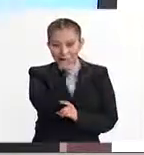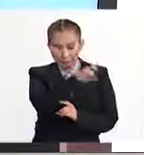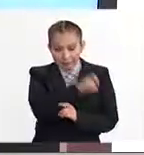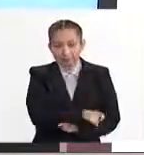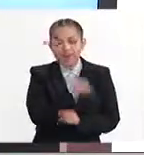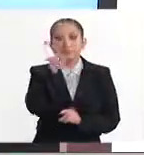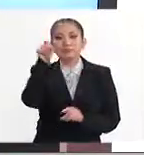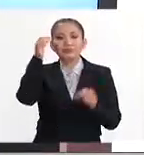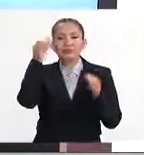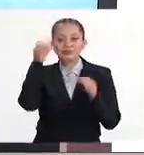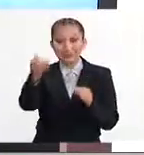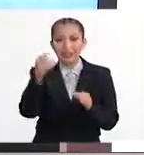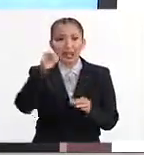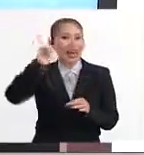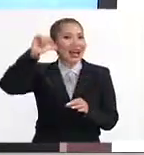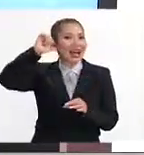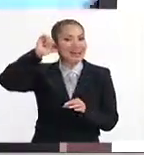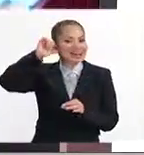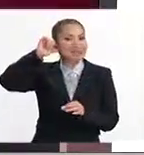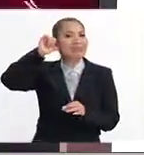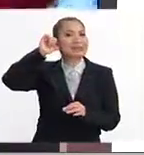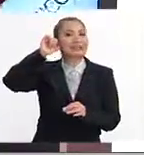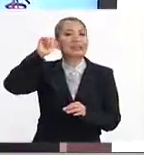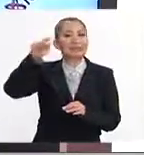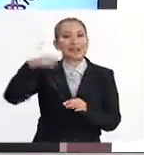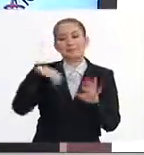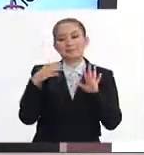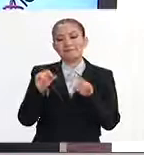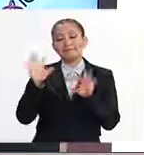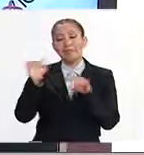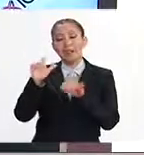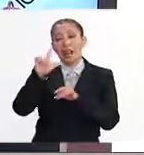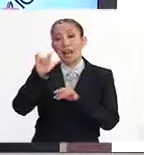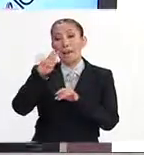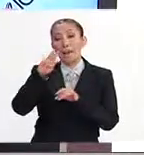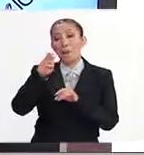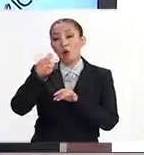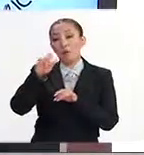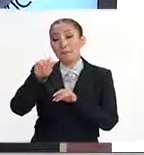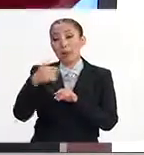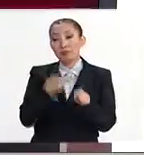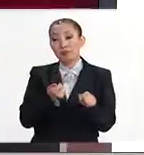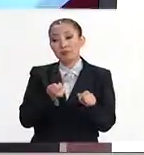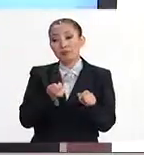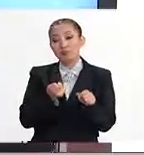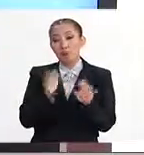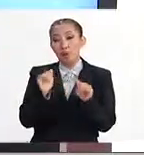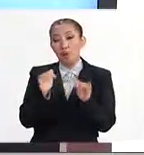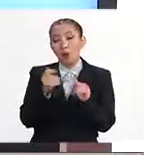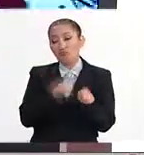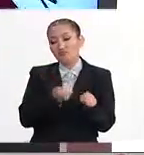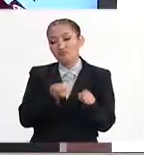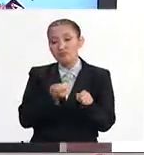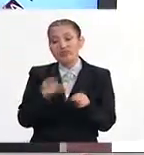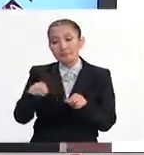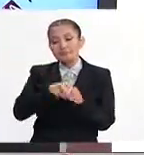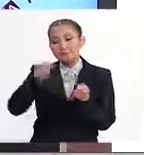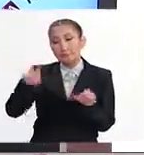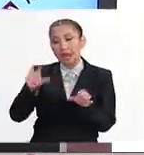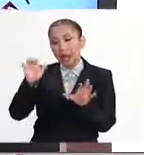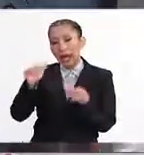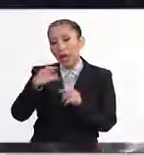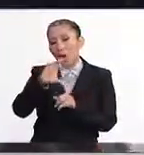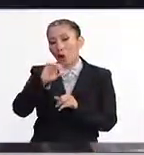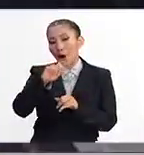A su vez, también ayer se da pues el despido de la Volpe, o más bien la despedida de la Volpe. Ahí justamente